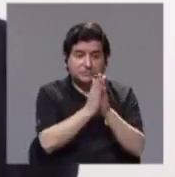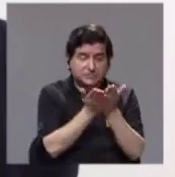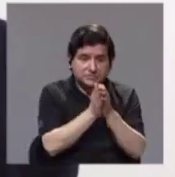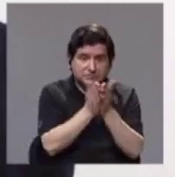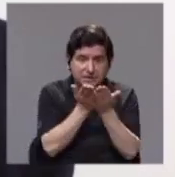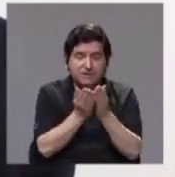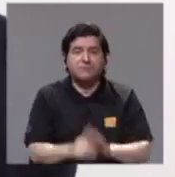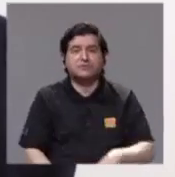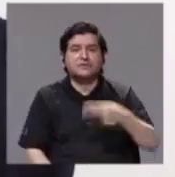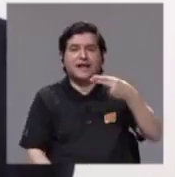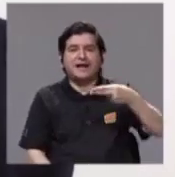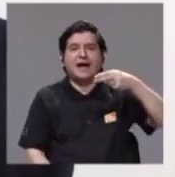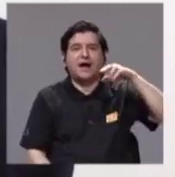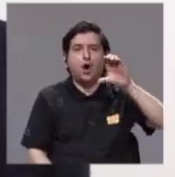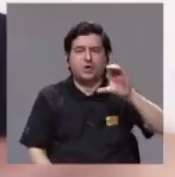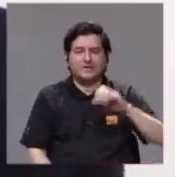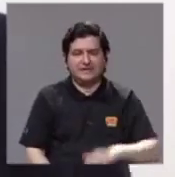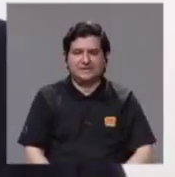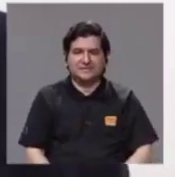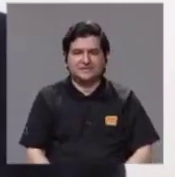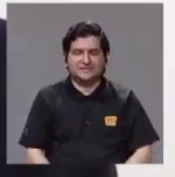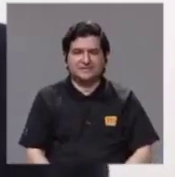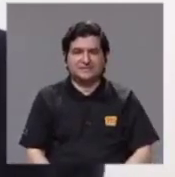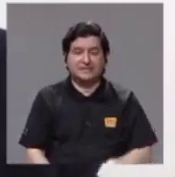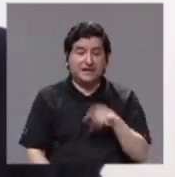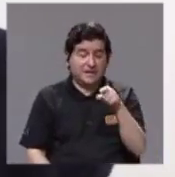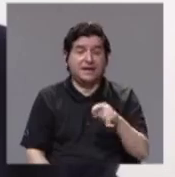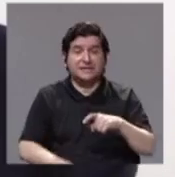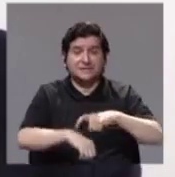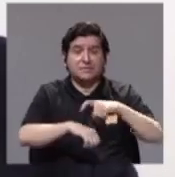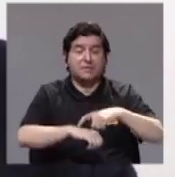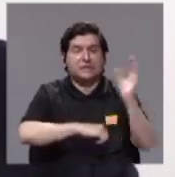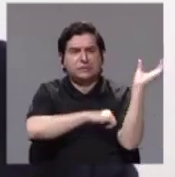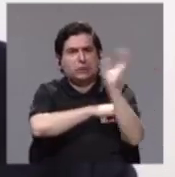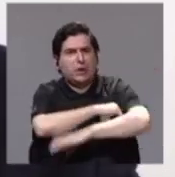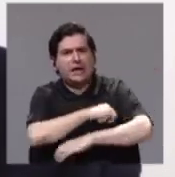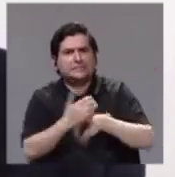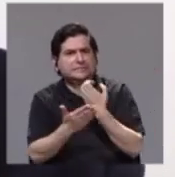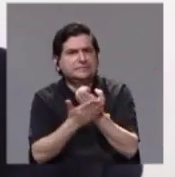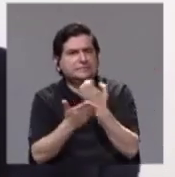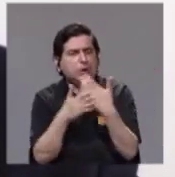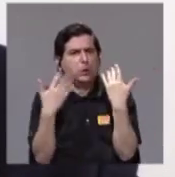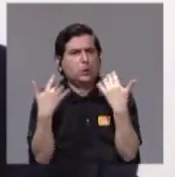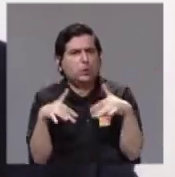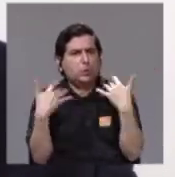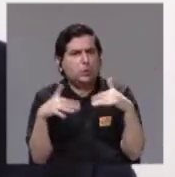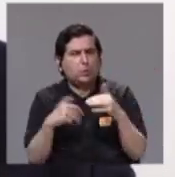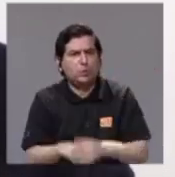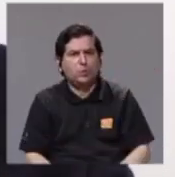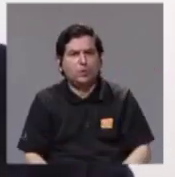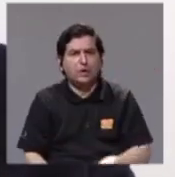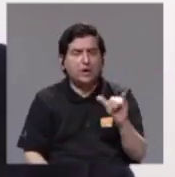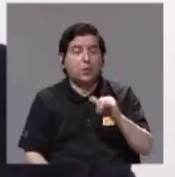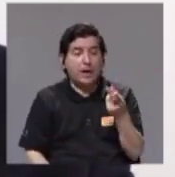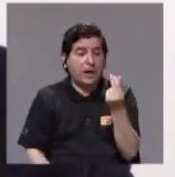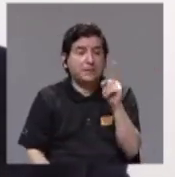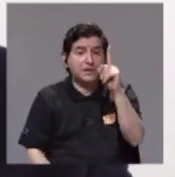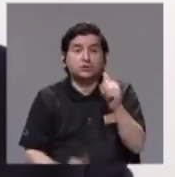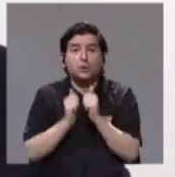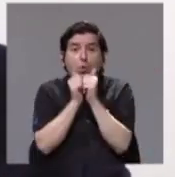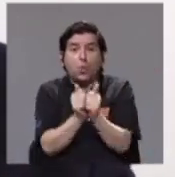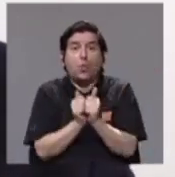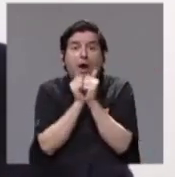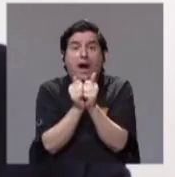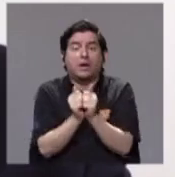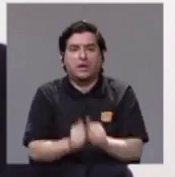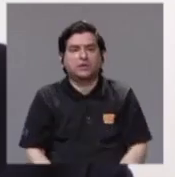los libros de Cortés. Y la multa era enorme, ¿no? La multa era el precio de un caballo, lo que